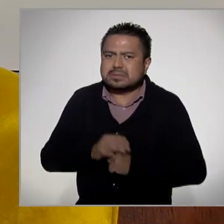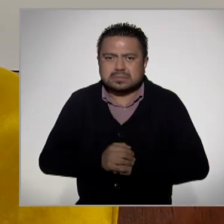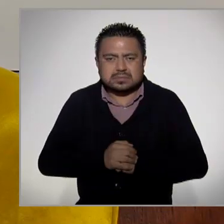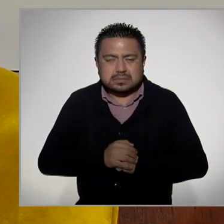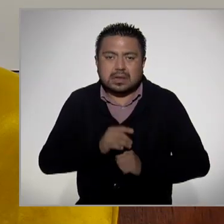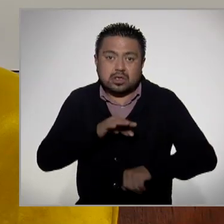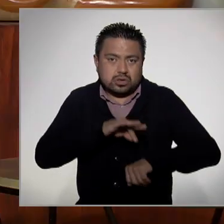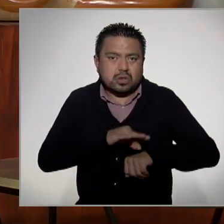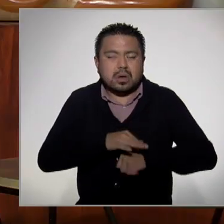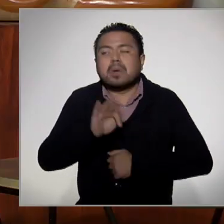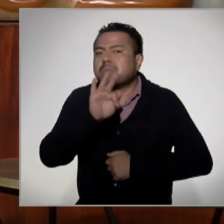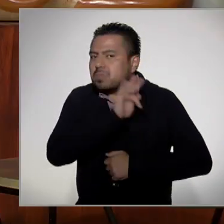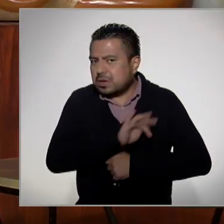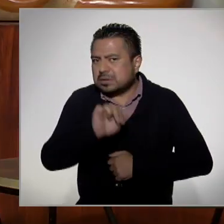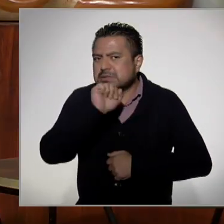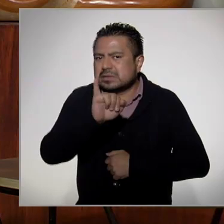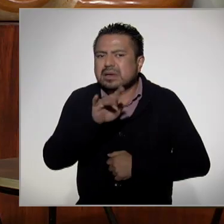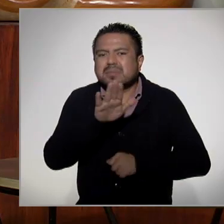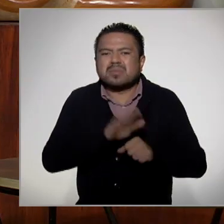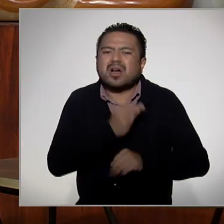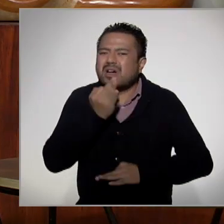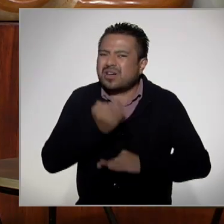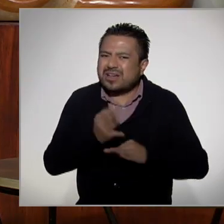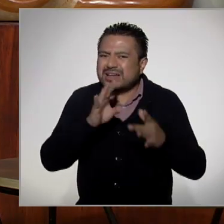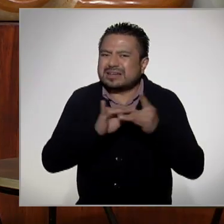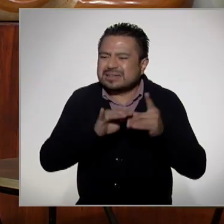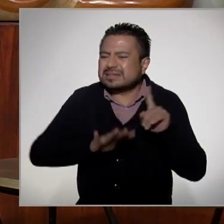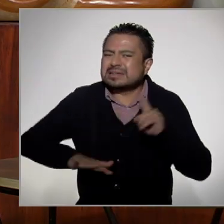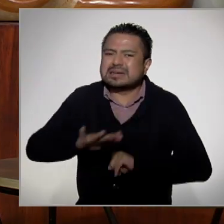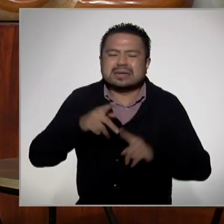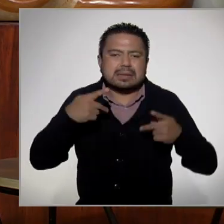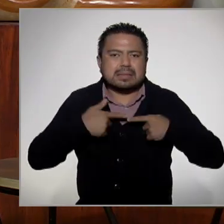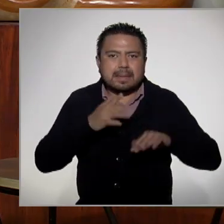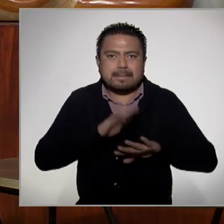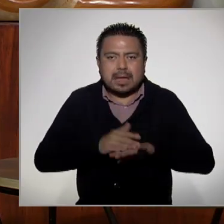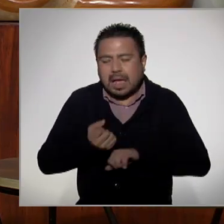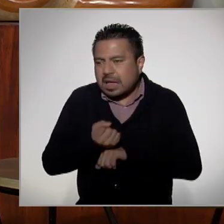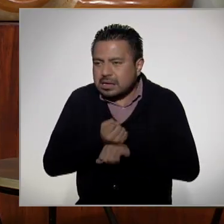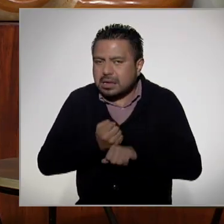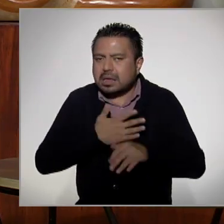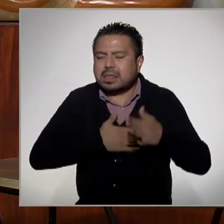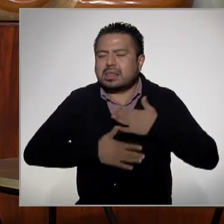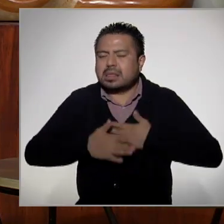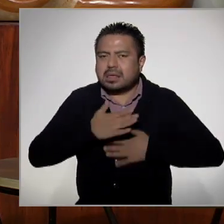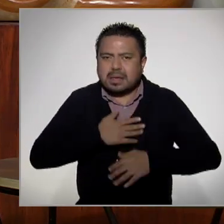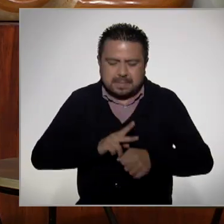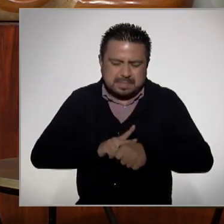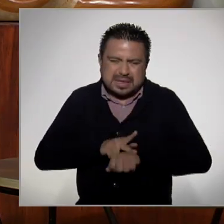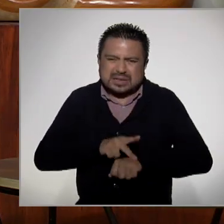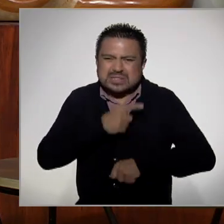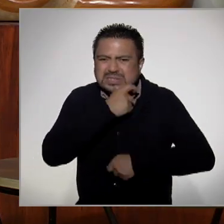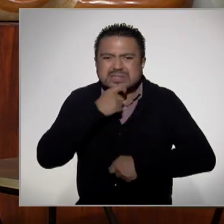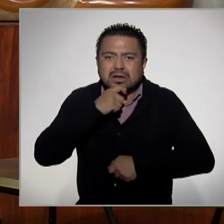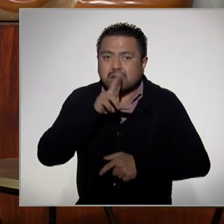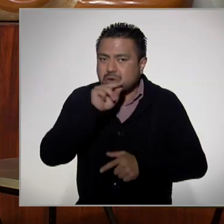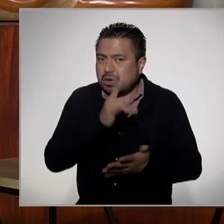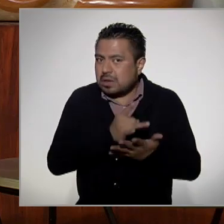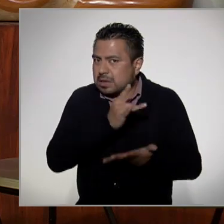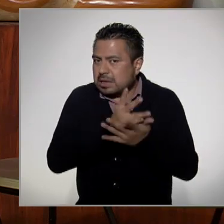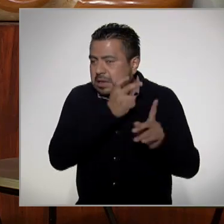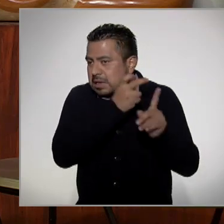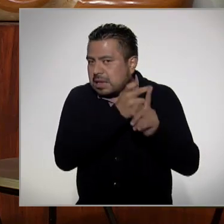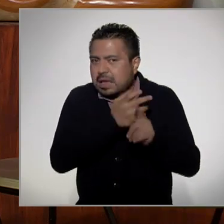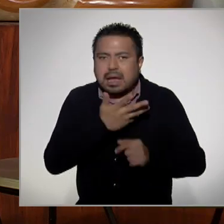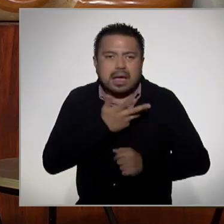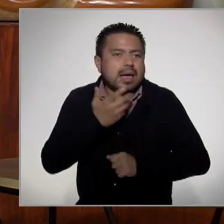clínicamente es posible dado que hemos comentado que son personas que están pálidas que están cansadas que tienen la piel seca pero no nada más es saber que tienes